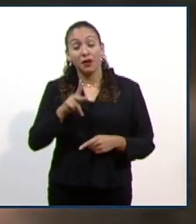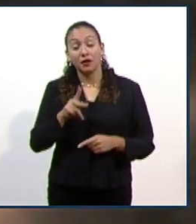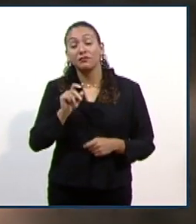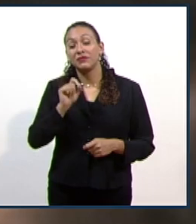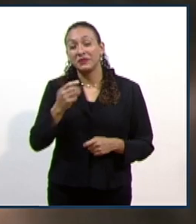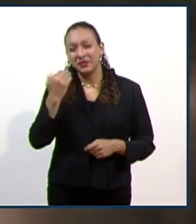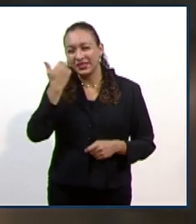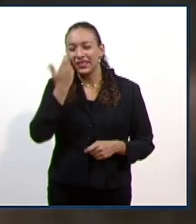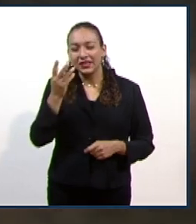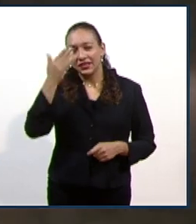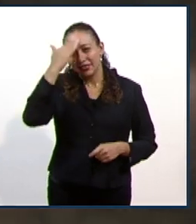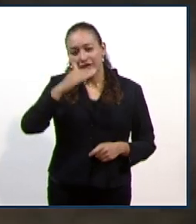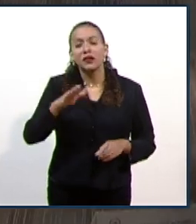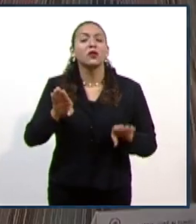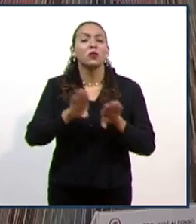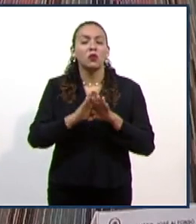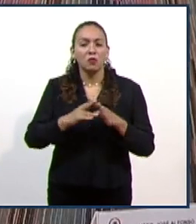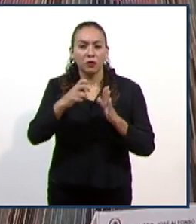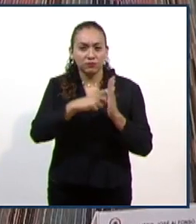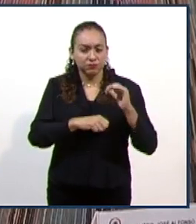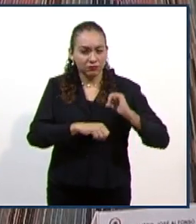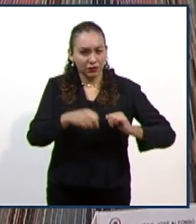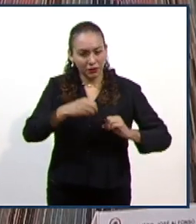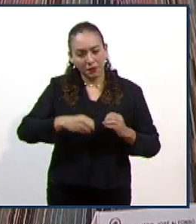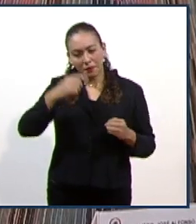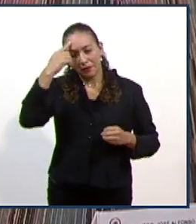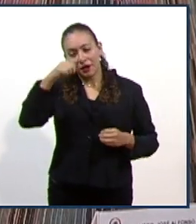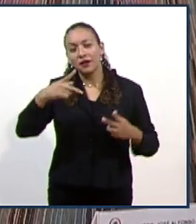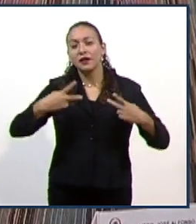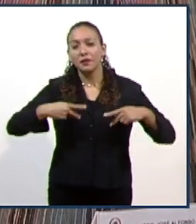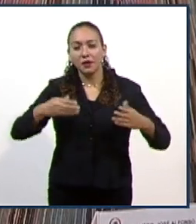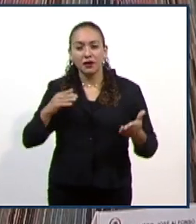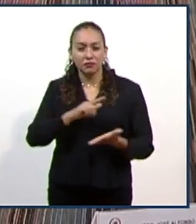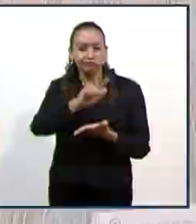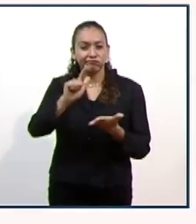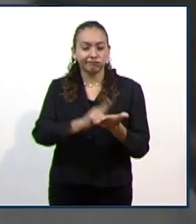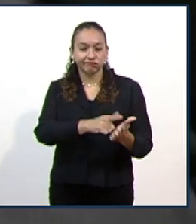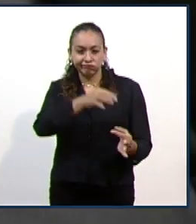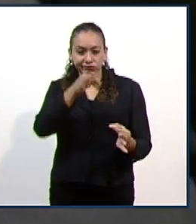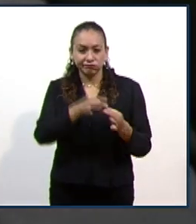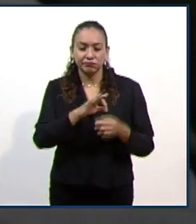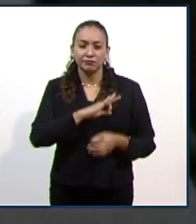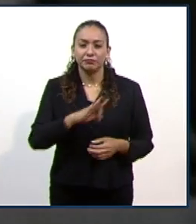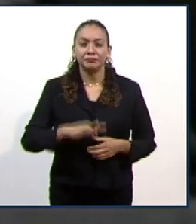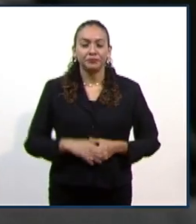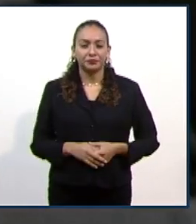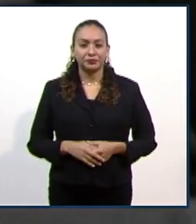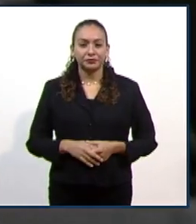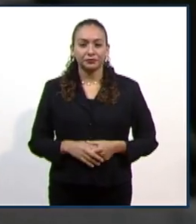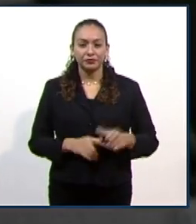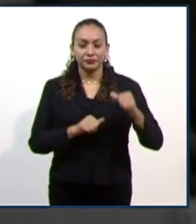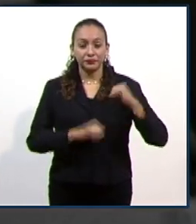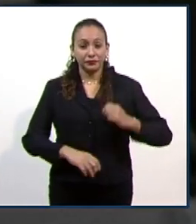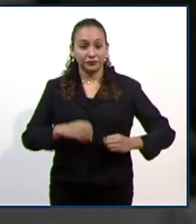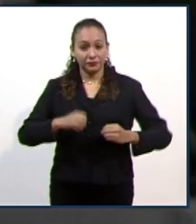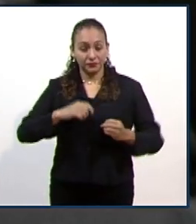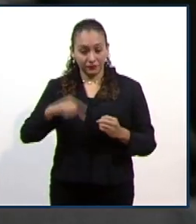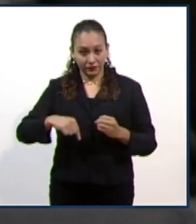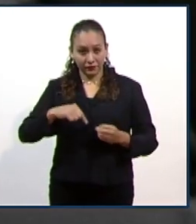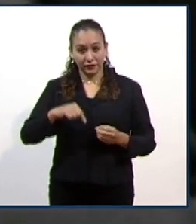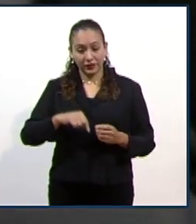acceso a la justicia para lograr un auténtico Estado de Derecho. El Poder Judicial de la